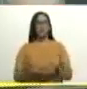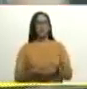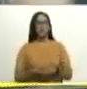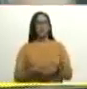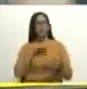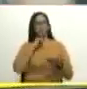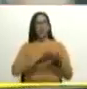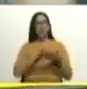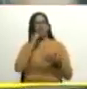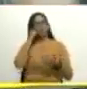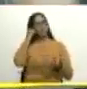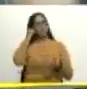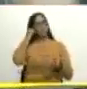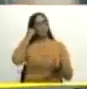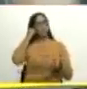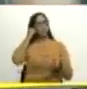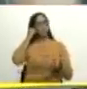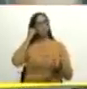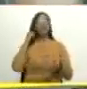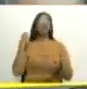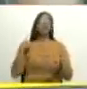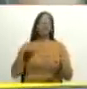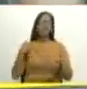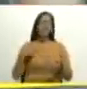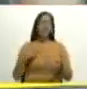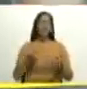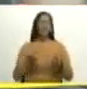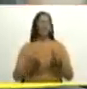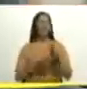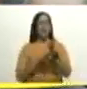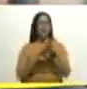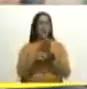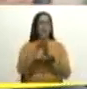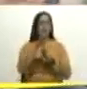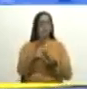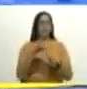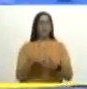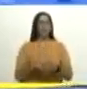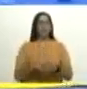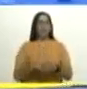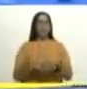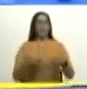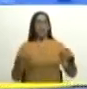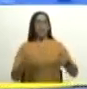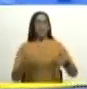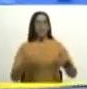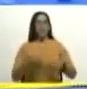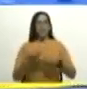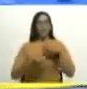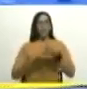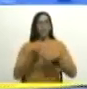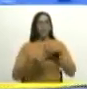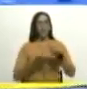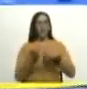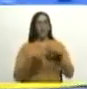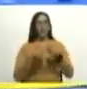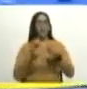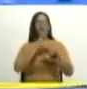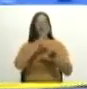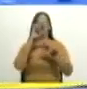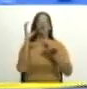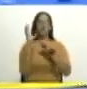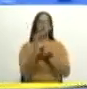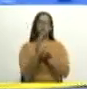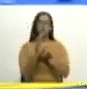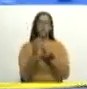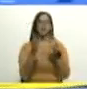¿Ah? Tenemos que elevar el esfuerzo por crear una cultura